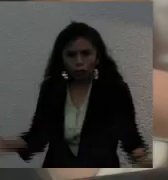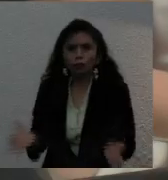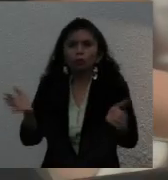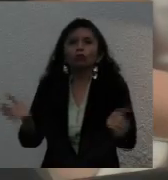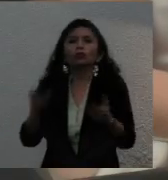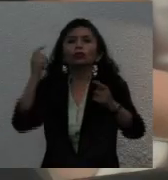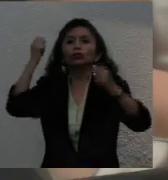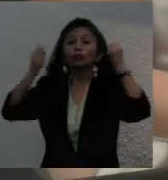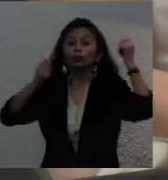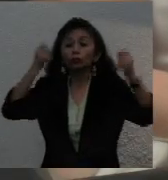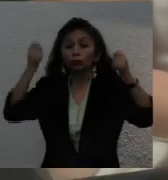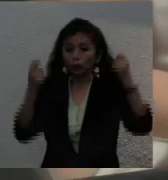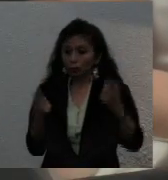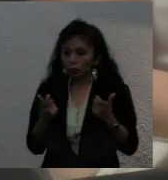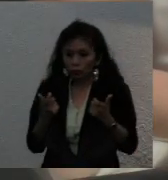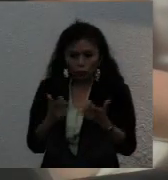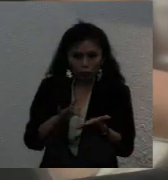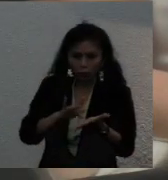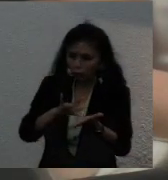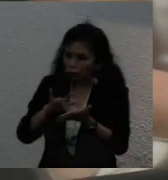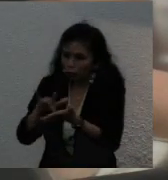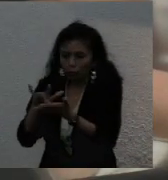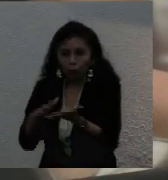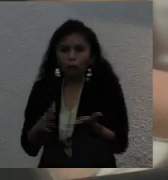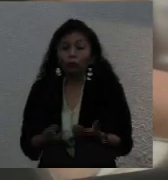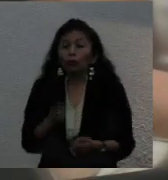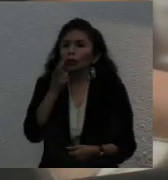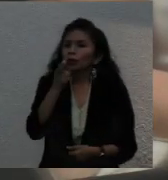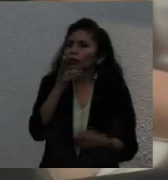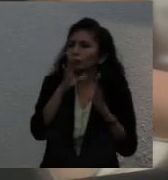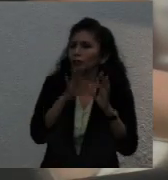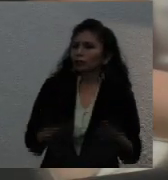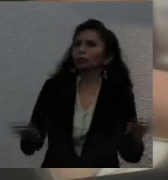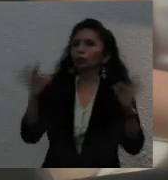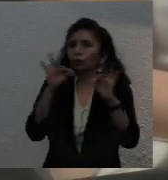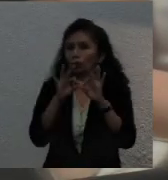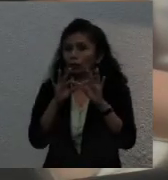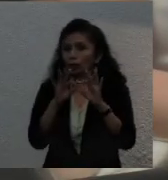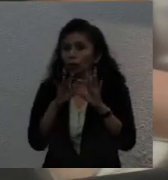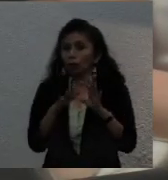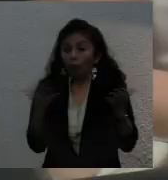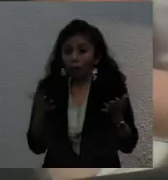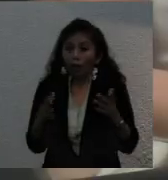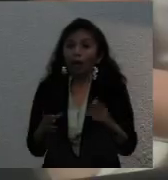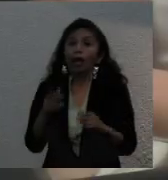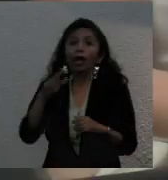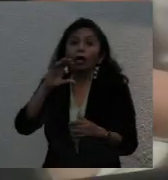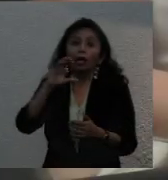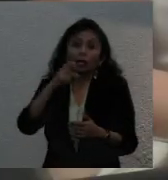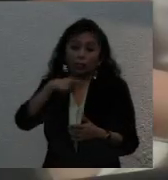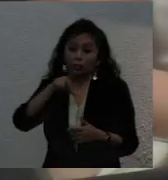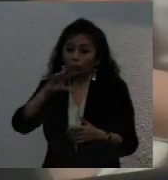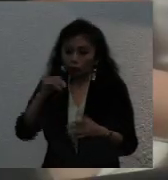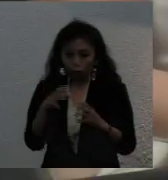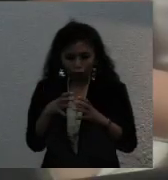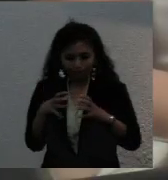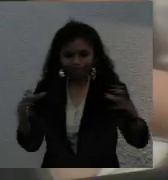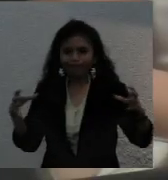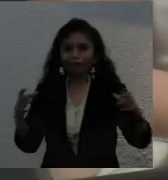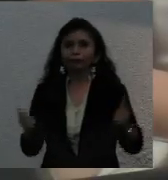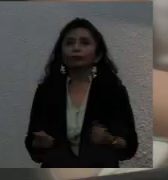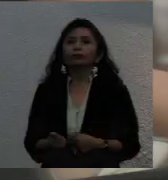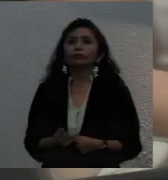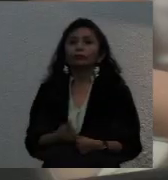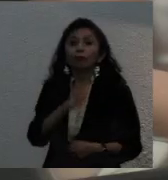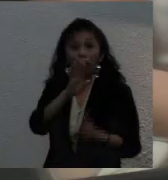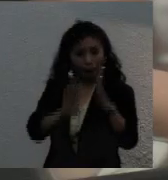las inversiones en sectores estratégicos, son fundamentales para el crecimiento de Quintana Roo. El progreso debe